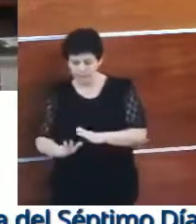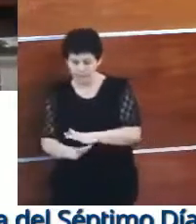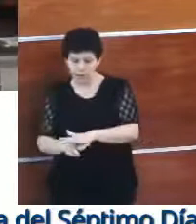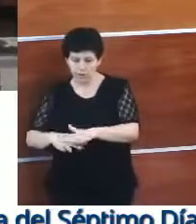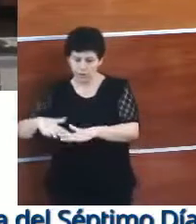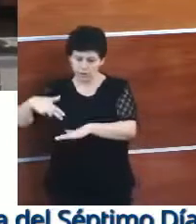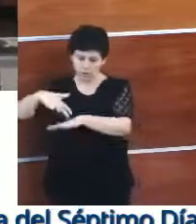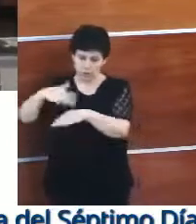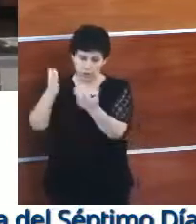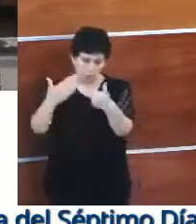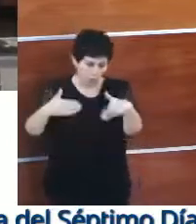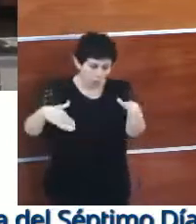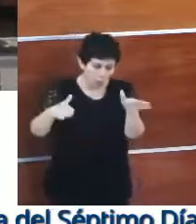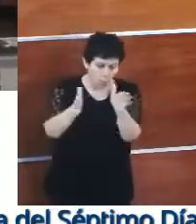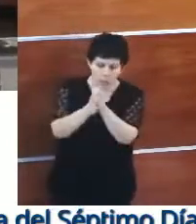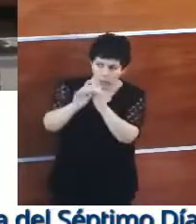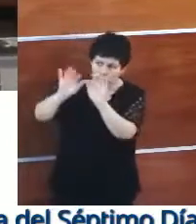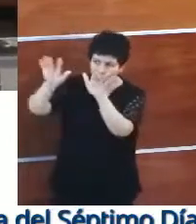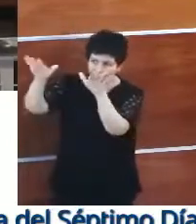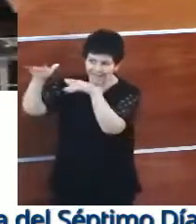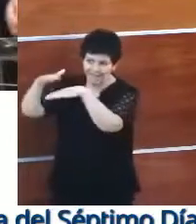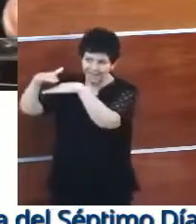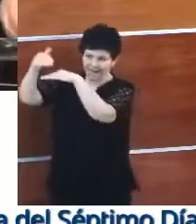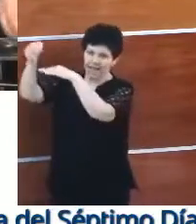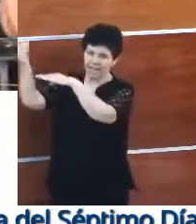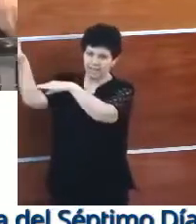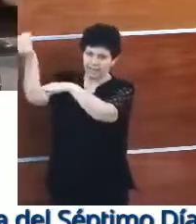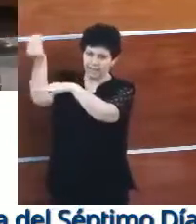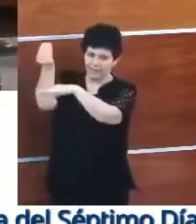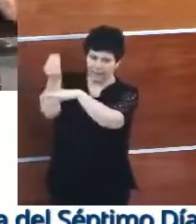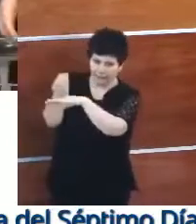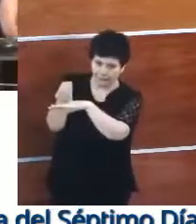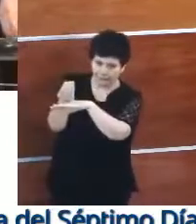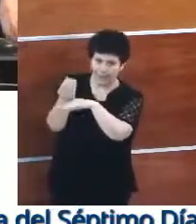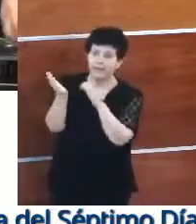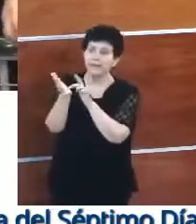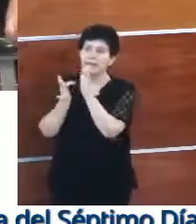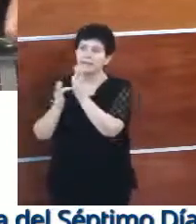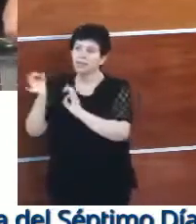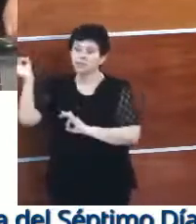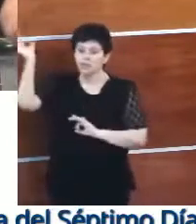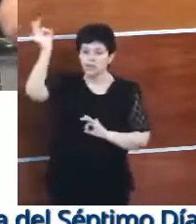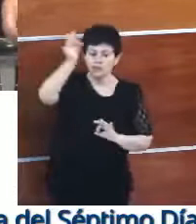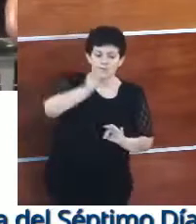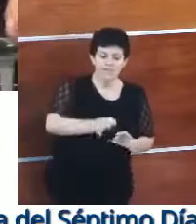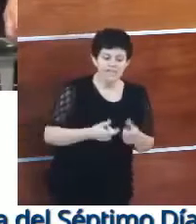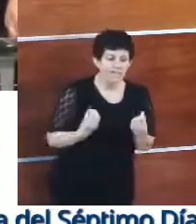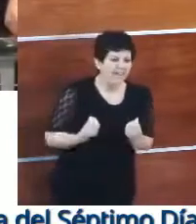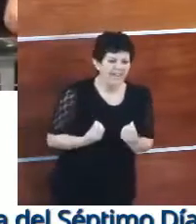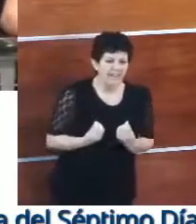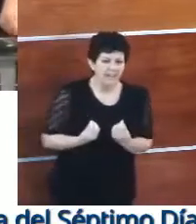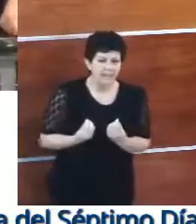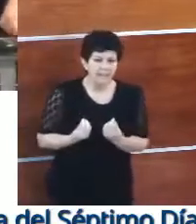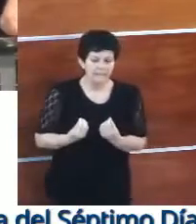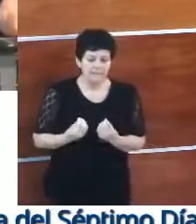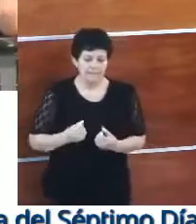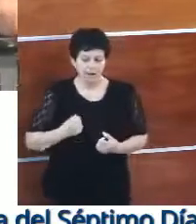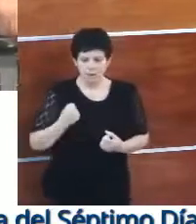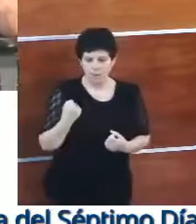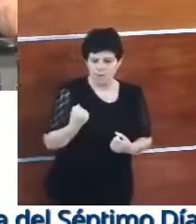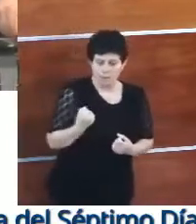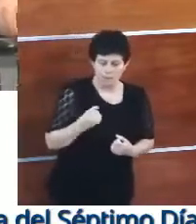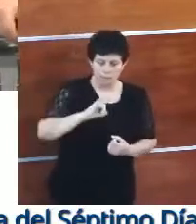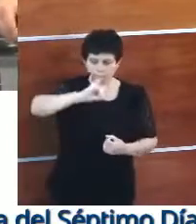Señor en el aire. Dios viene para destruir a los poderes malignos y a los